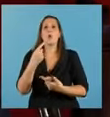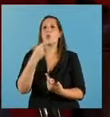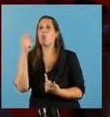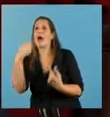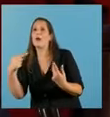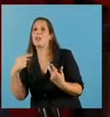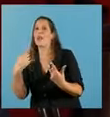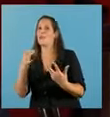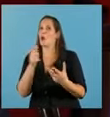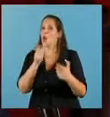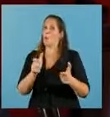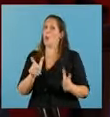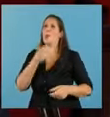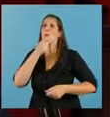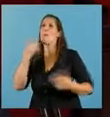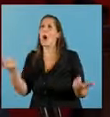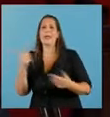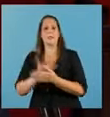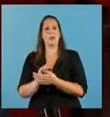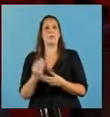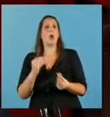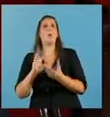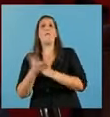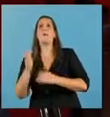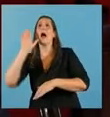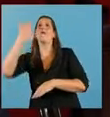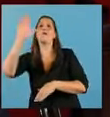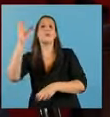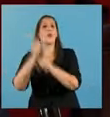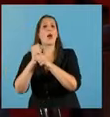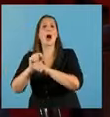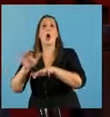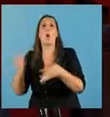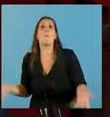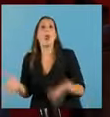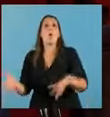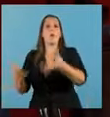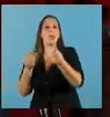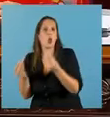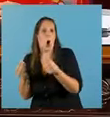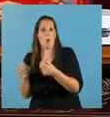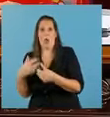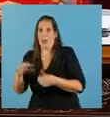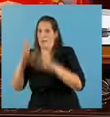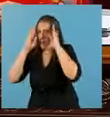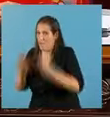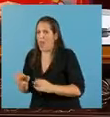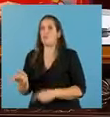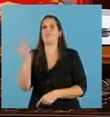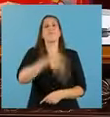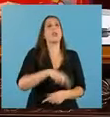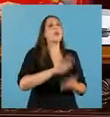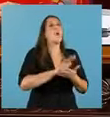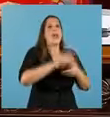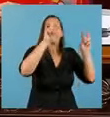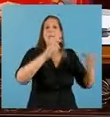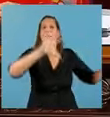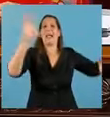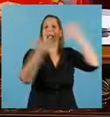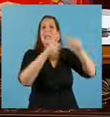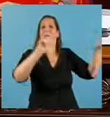las profesiones estratégicas y los trabajos del futuro? ¿Cómo atender la agenda urgente del cambio climático con